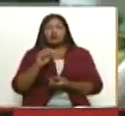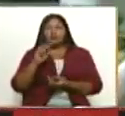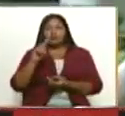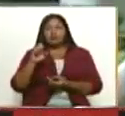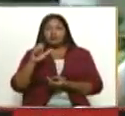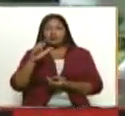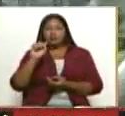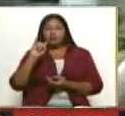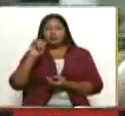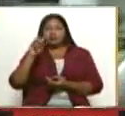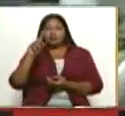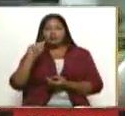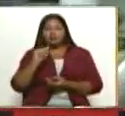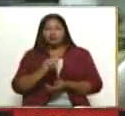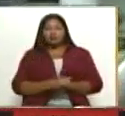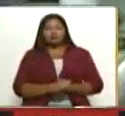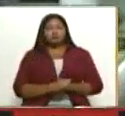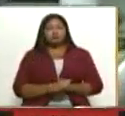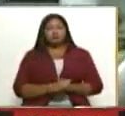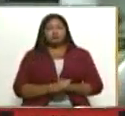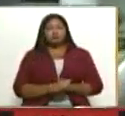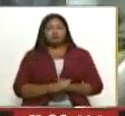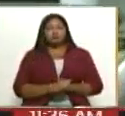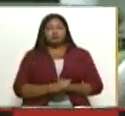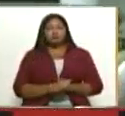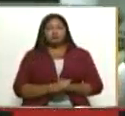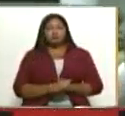Jiménez. Adelaida,